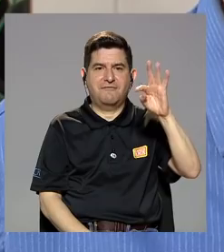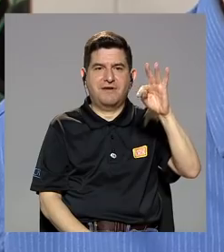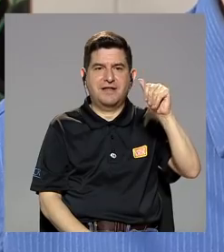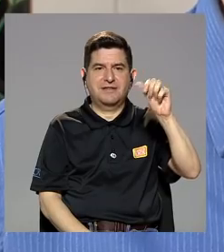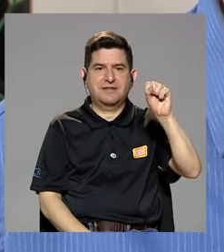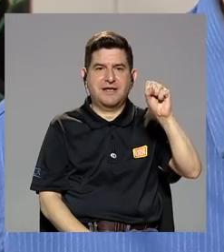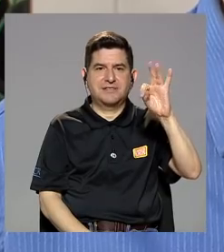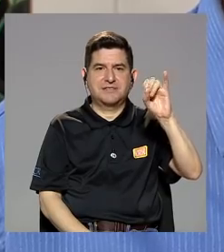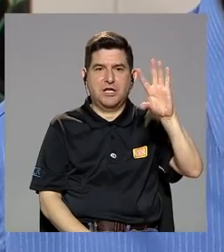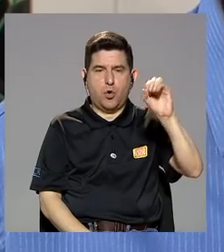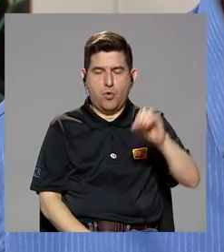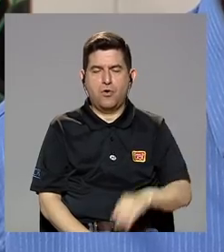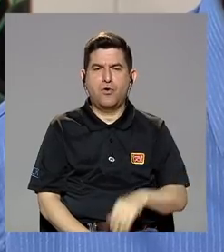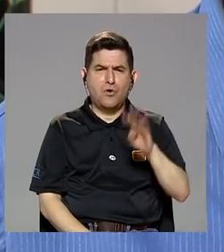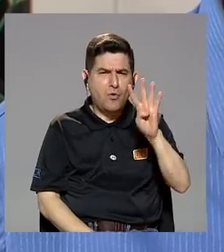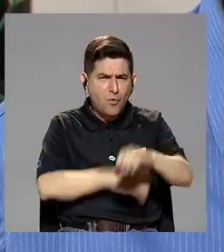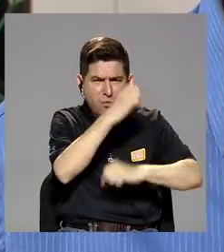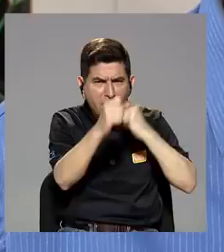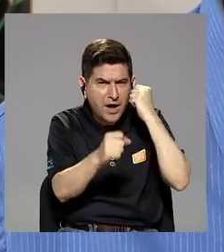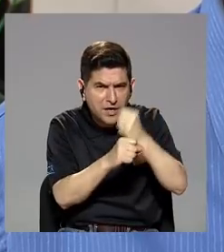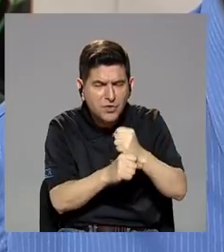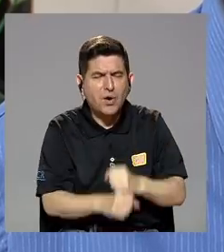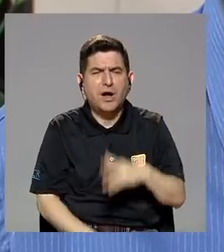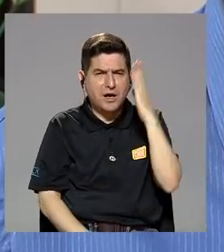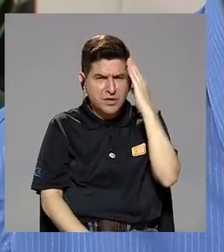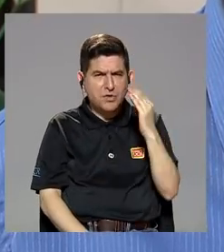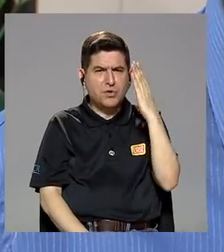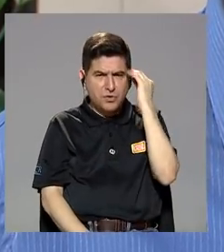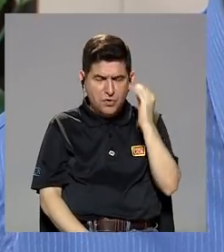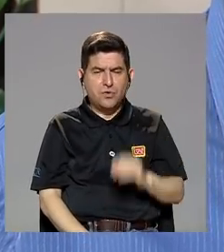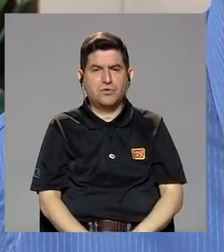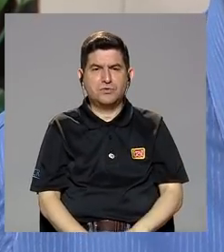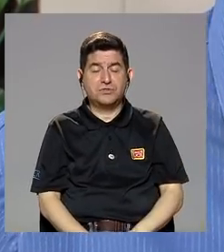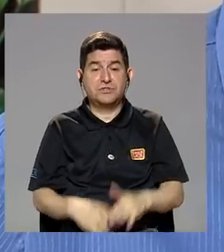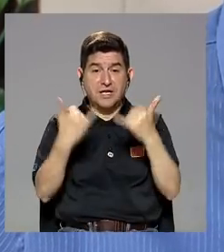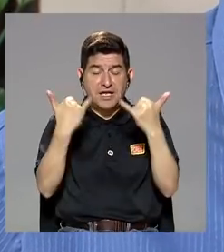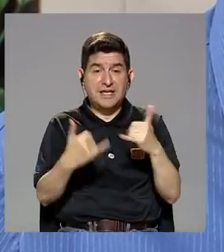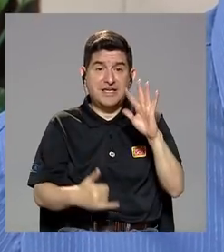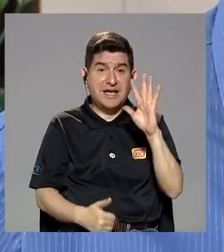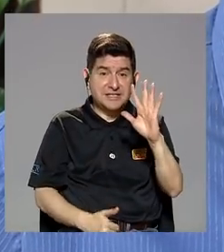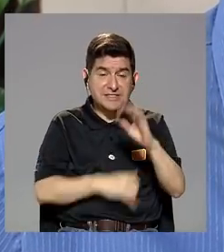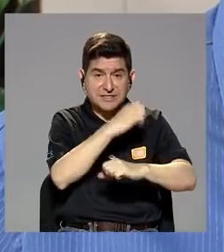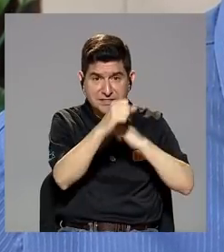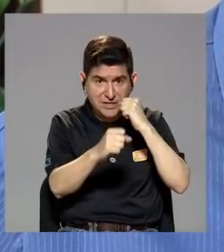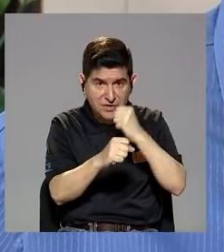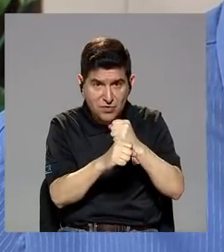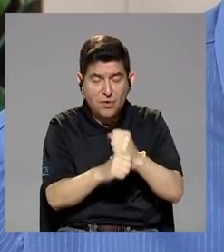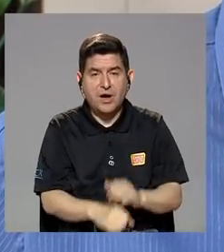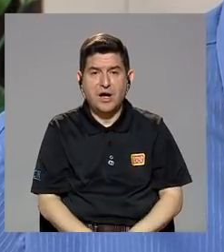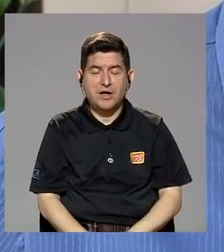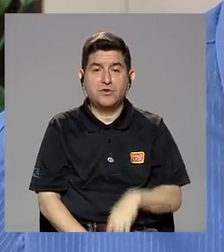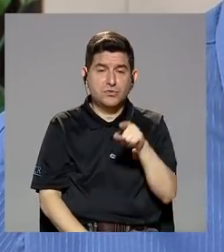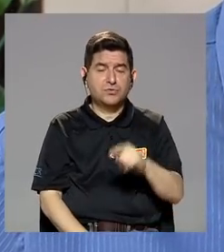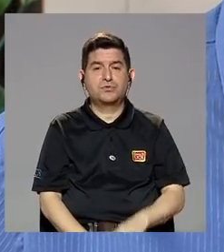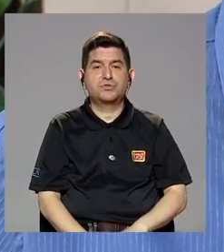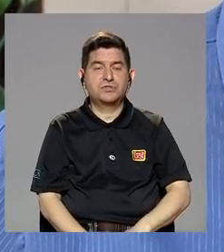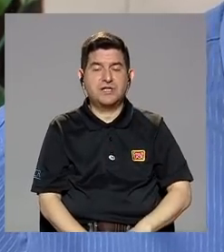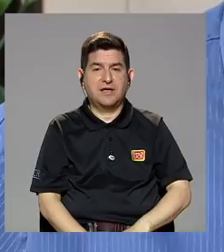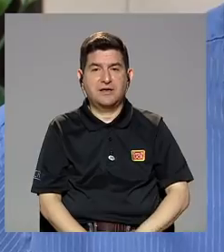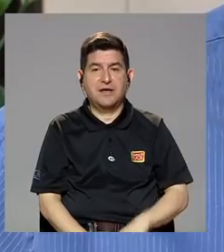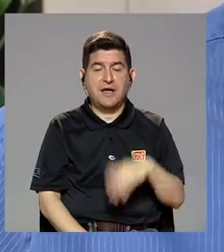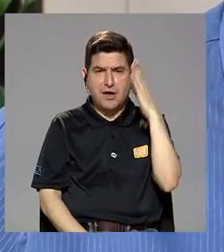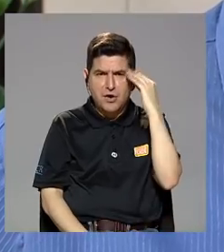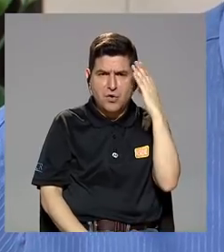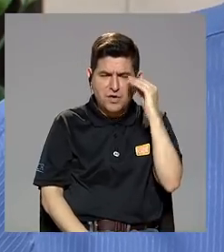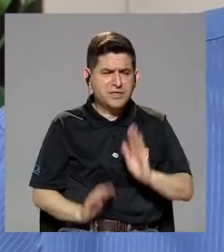vea que son cuatro años de mucha experiencia y le precedían 5 casi que usted venía al lustro por un lustro correr